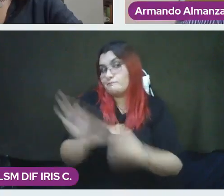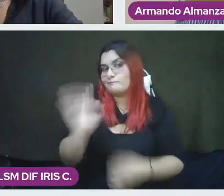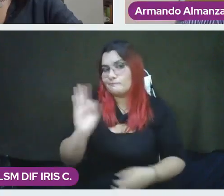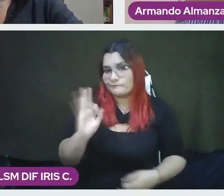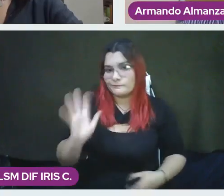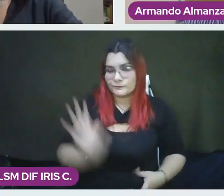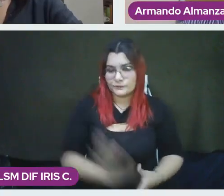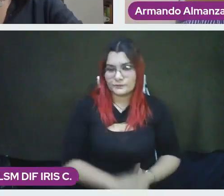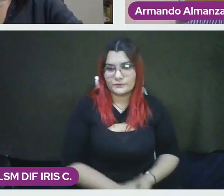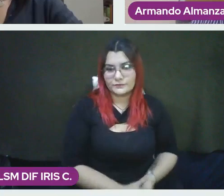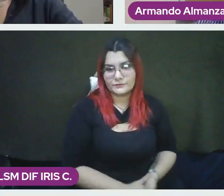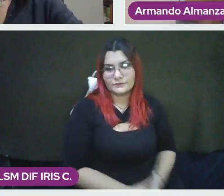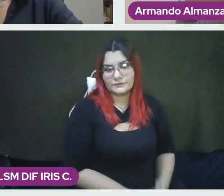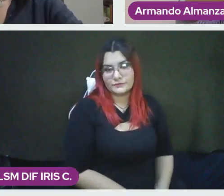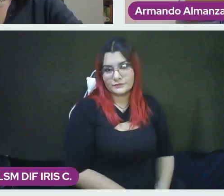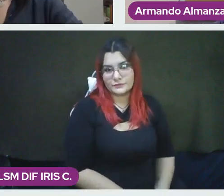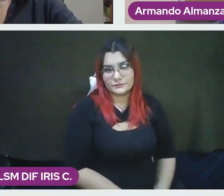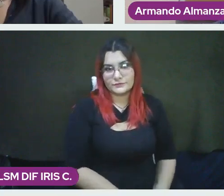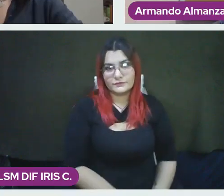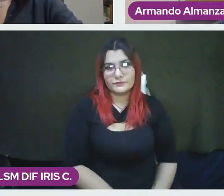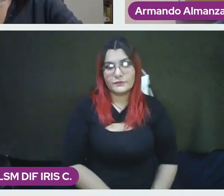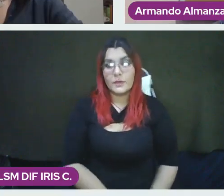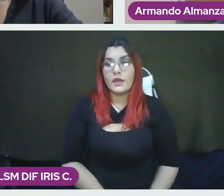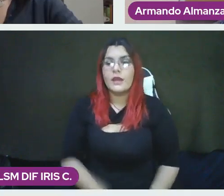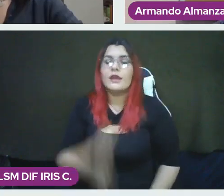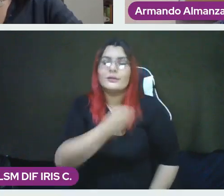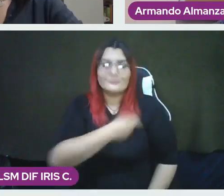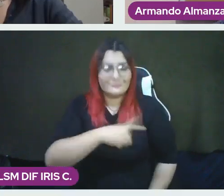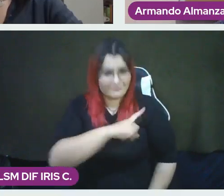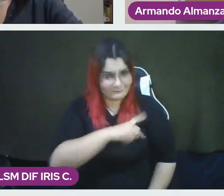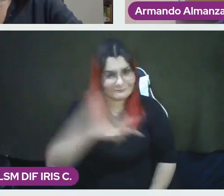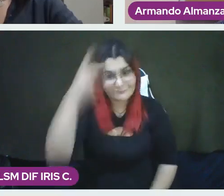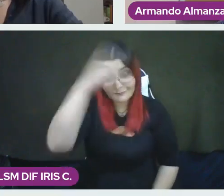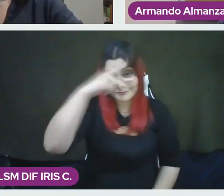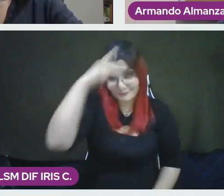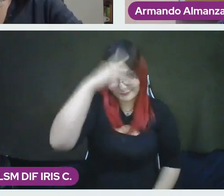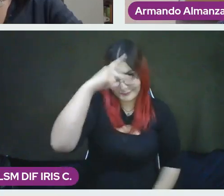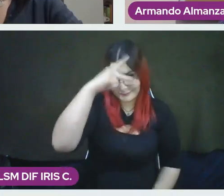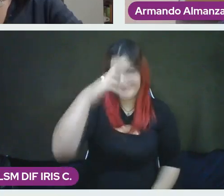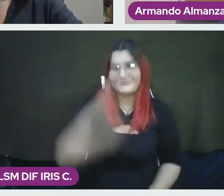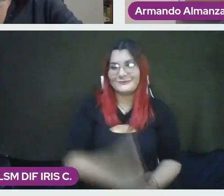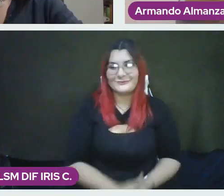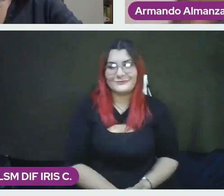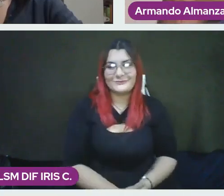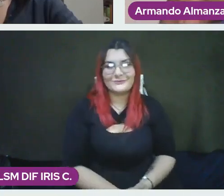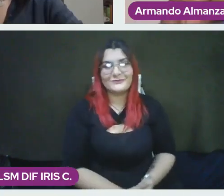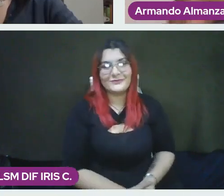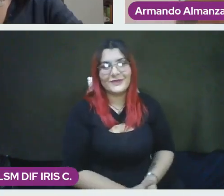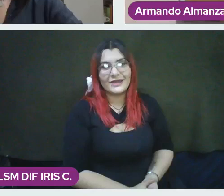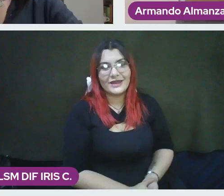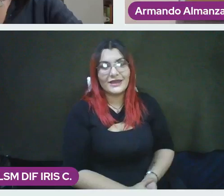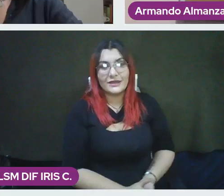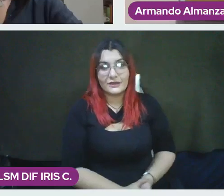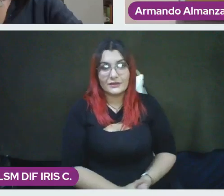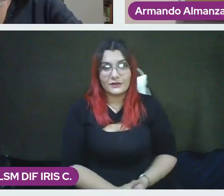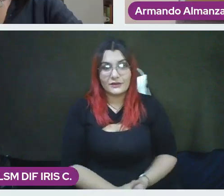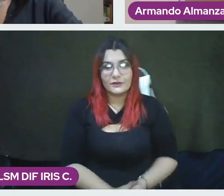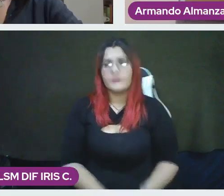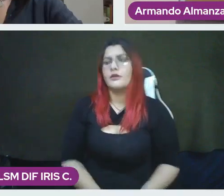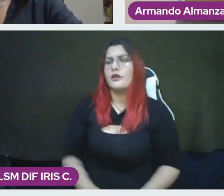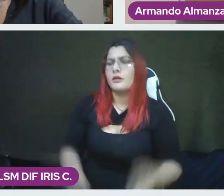¿no? Entonces, esta salud mental, como bien lo decía Anabel, tiene que ver, sí, con la parte física,